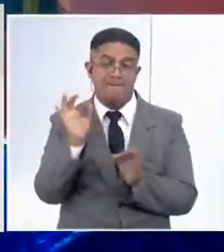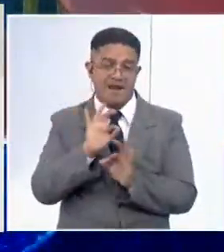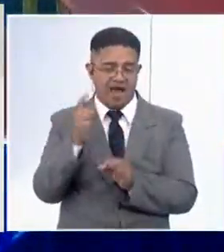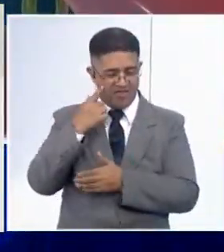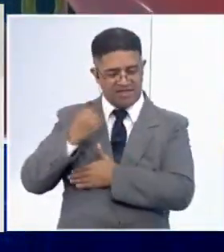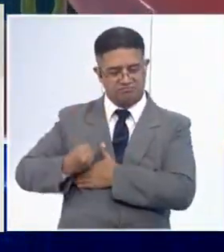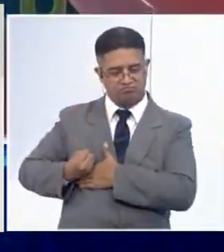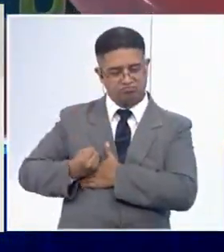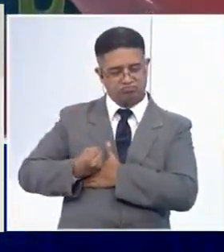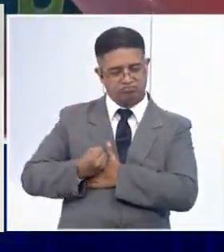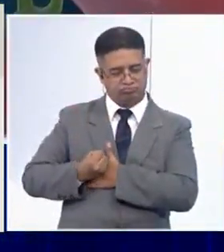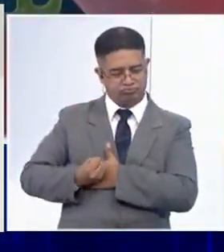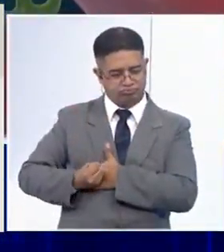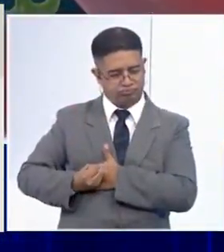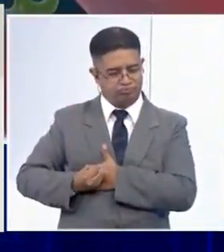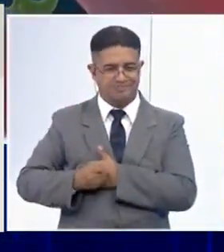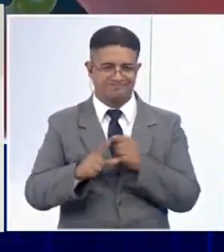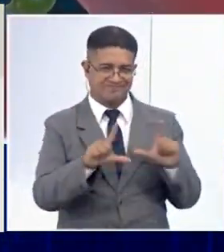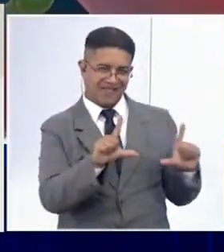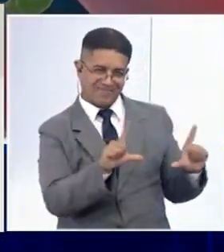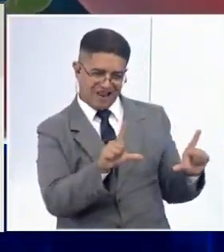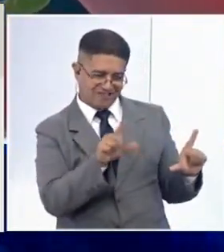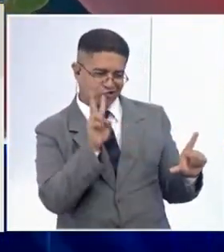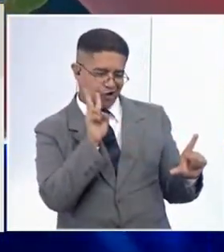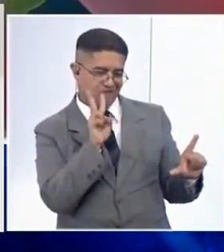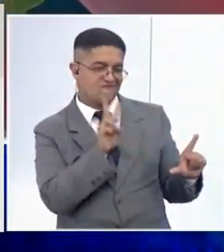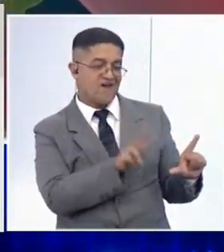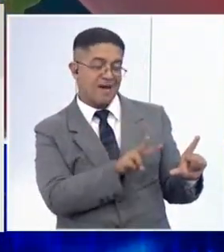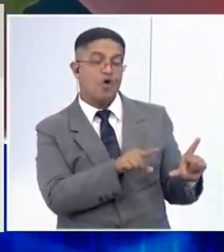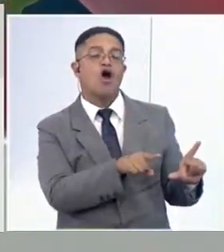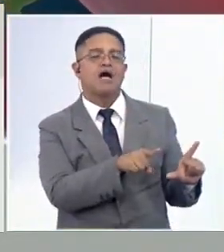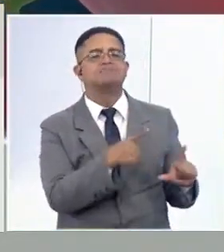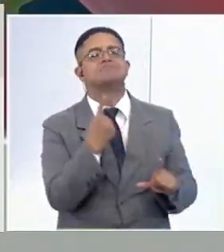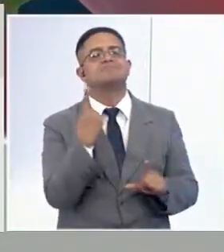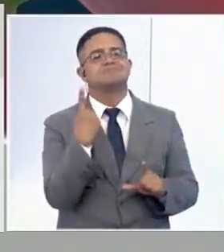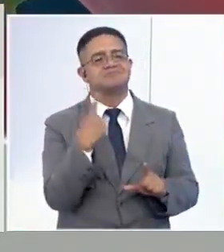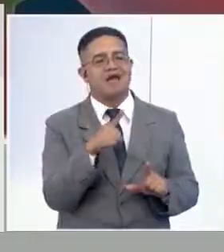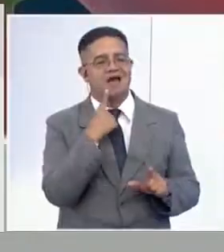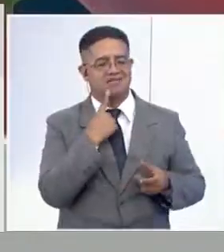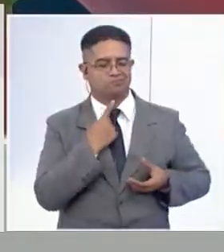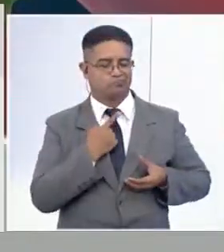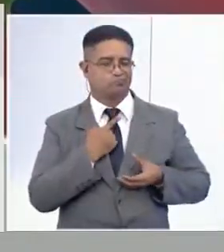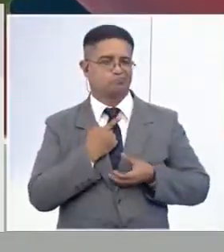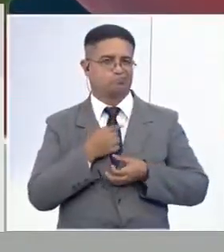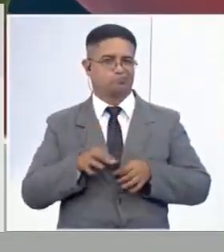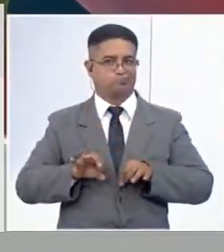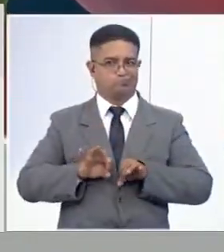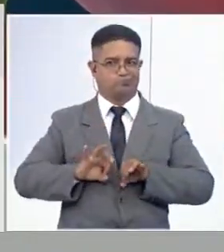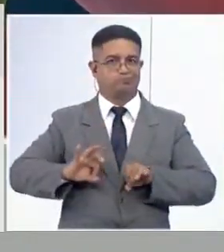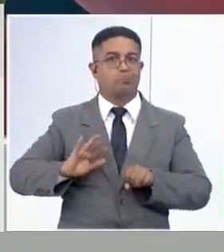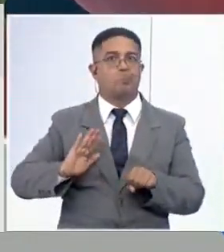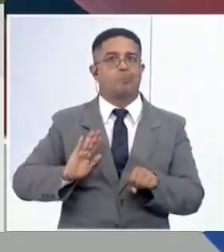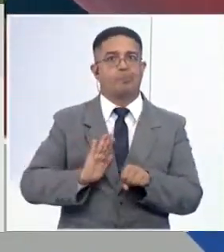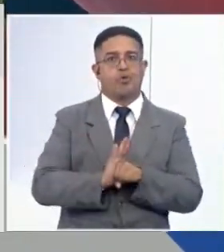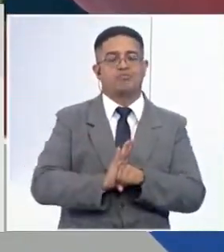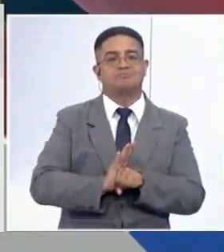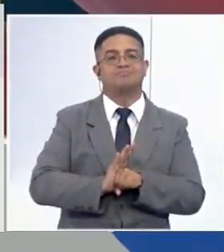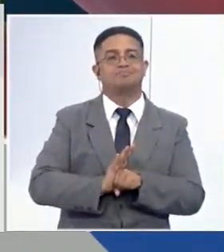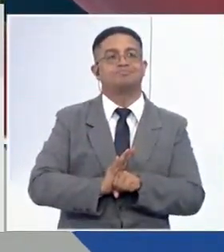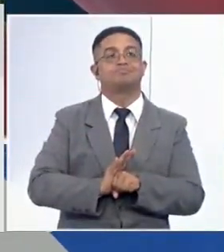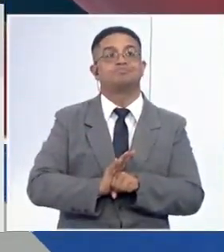podemos darnos cuenta en el momento de la consulta si existen dilataciones en las vías biliares intra o